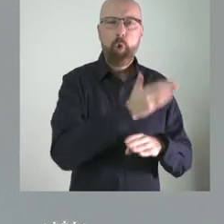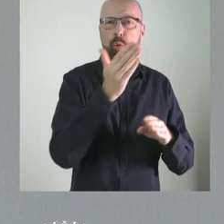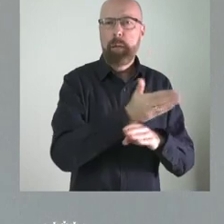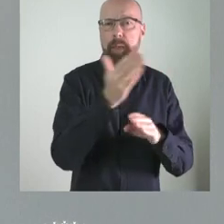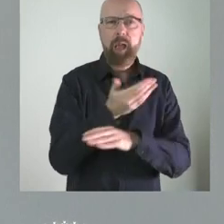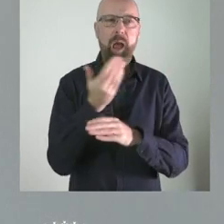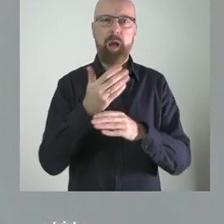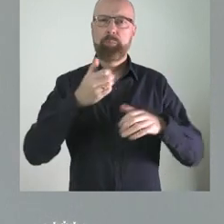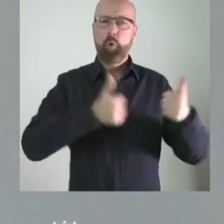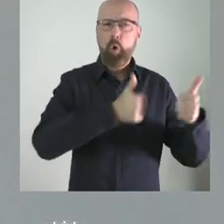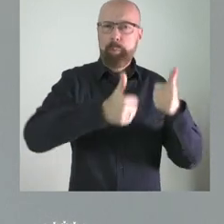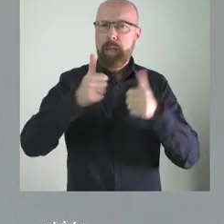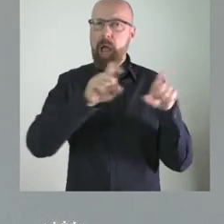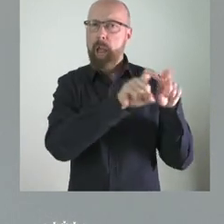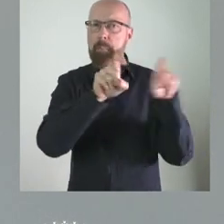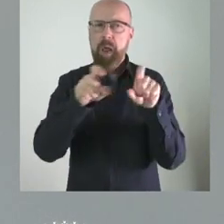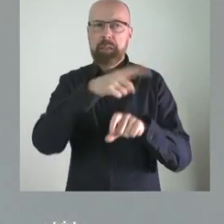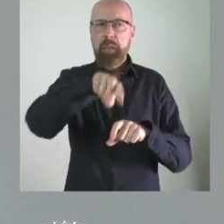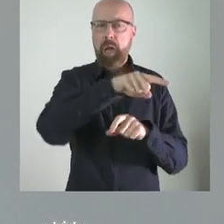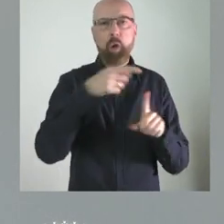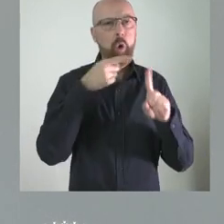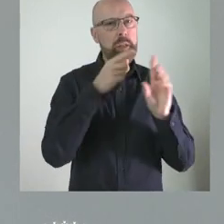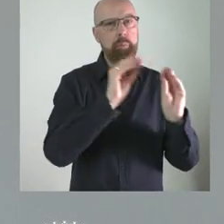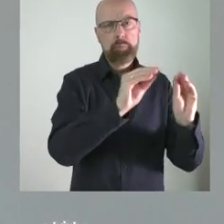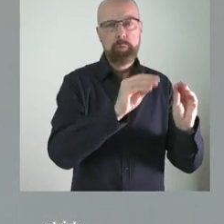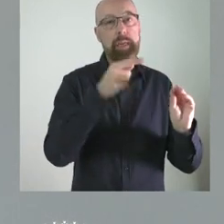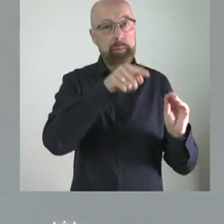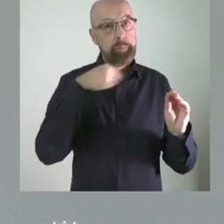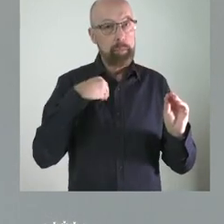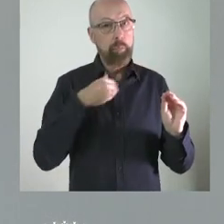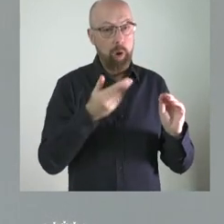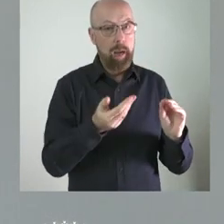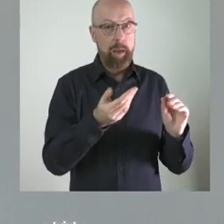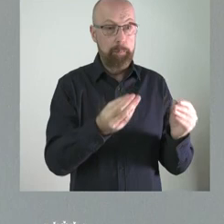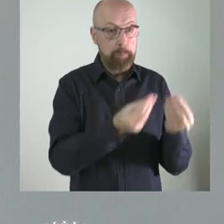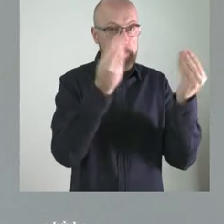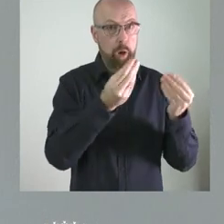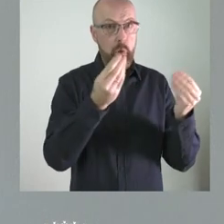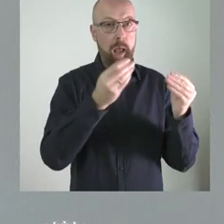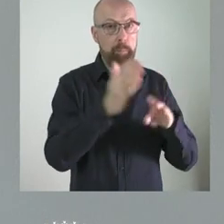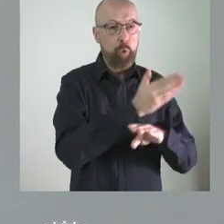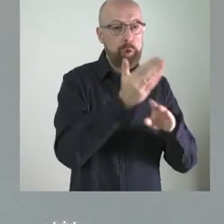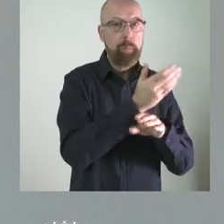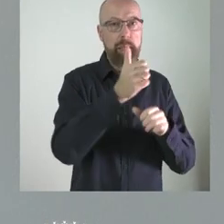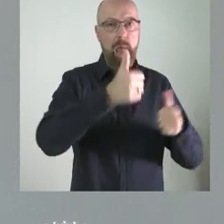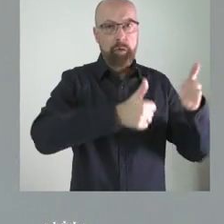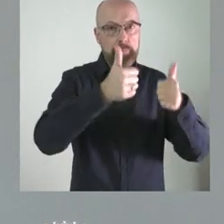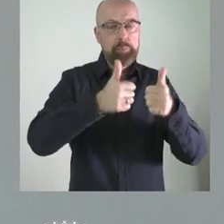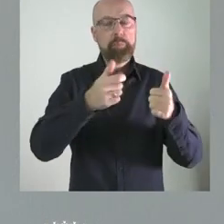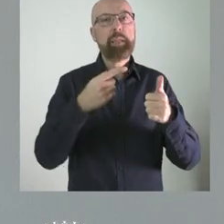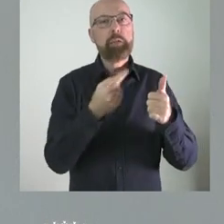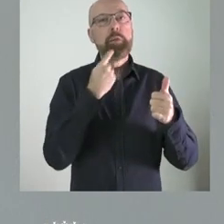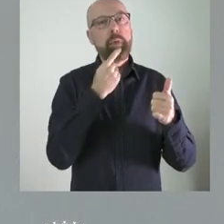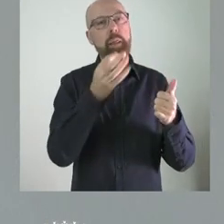y que se incremento de la competitividad y productividad de las empresas se traslade en mejoras salariales y en